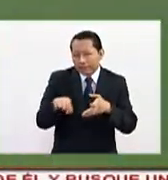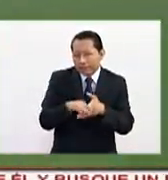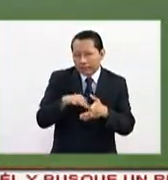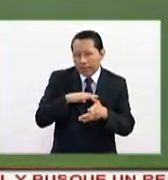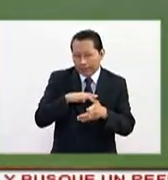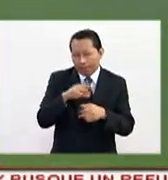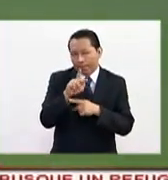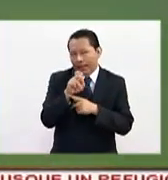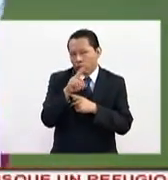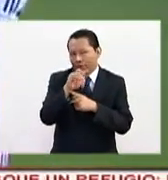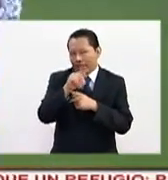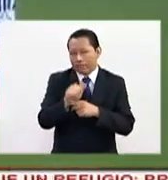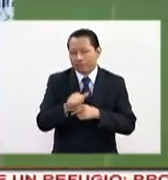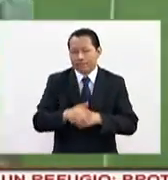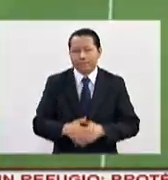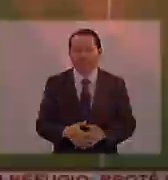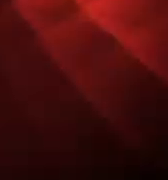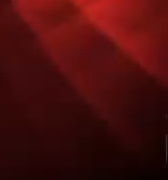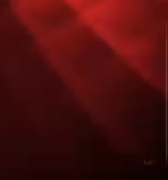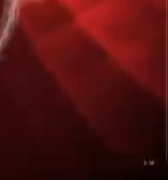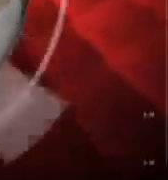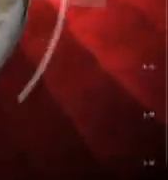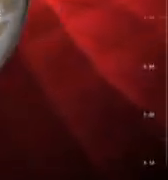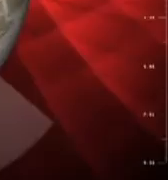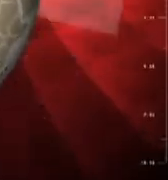Liga MX.